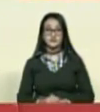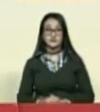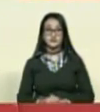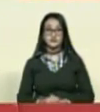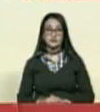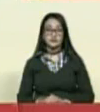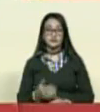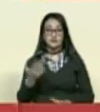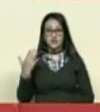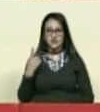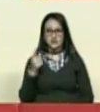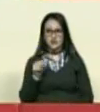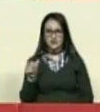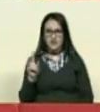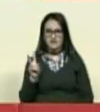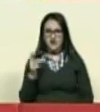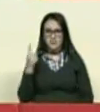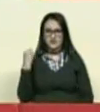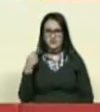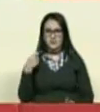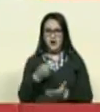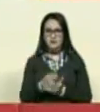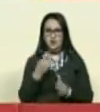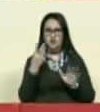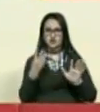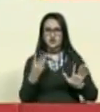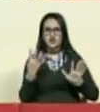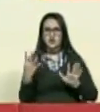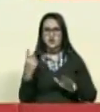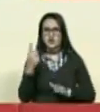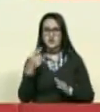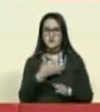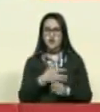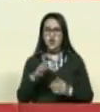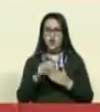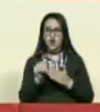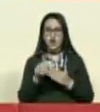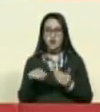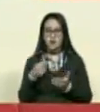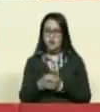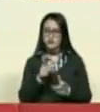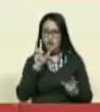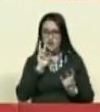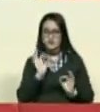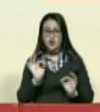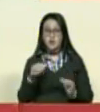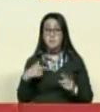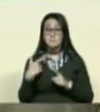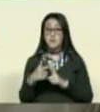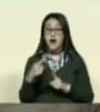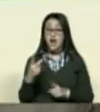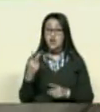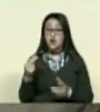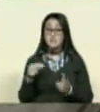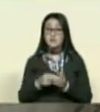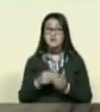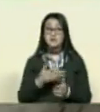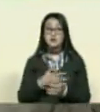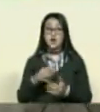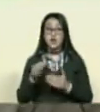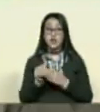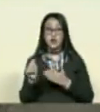Hace una semana, el viernes pasado, pagamos 841 millones de dólares. Sumado a esto son más de 2.000 millones de dólares.